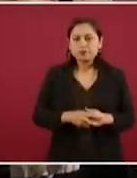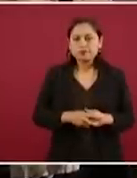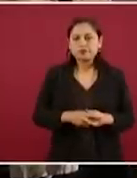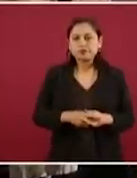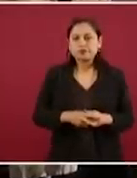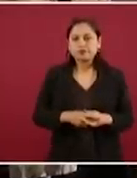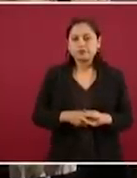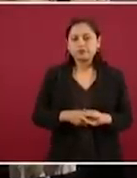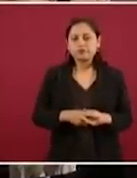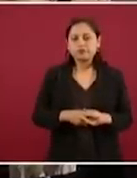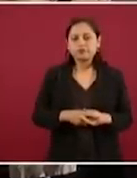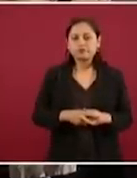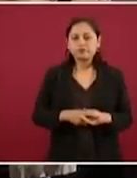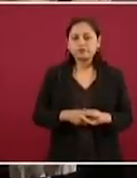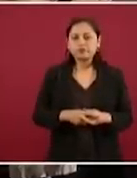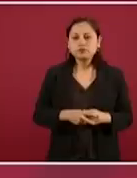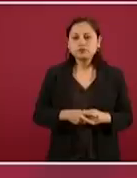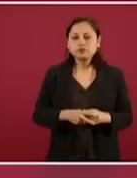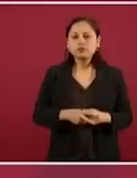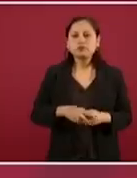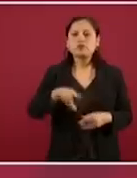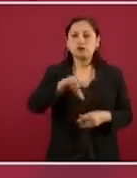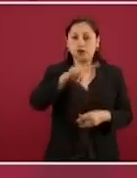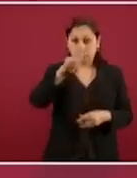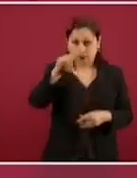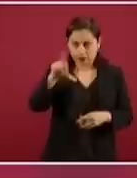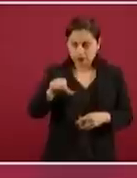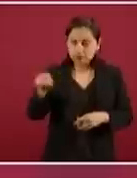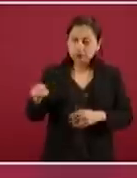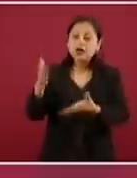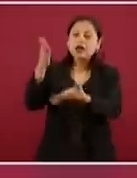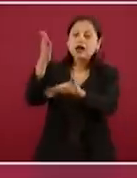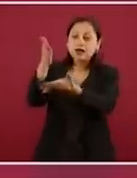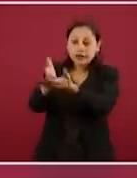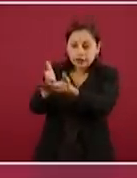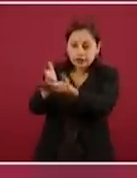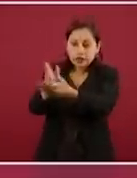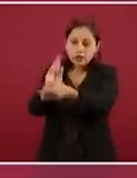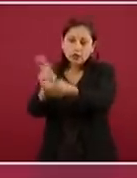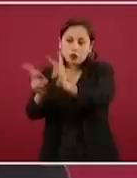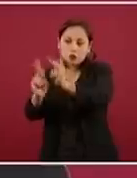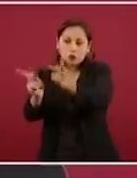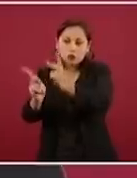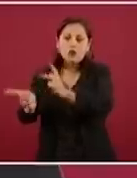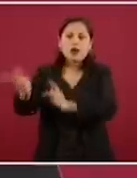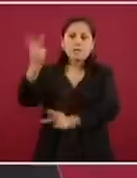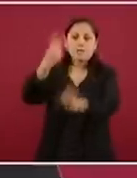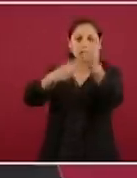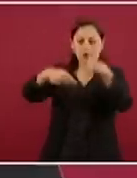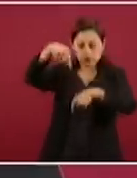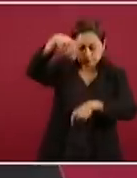Y que aquí, después de que hablen con la gente, vengan,